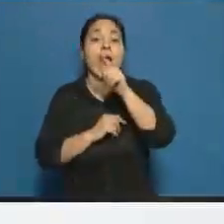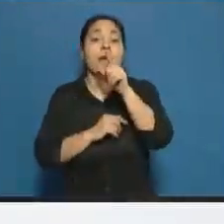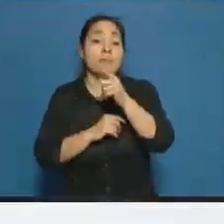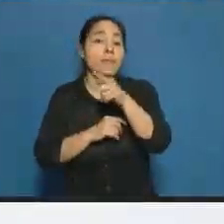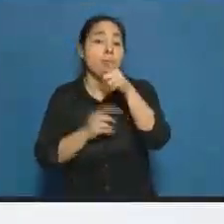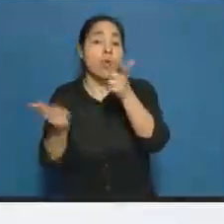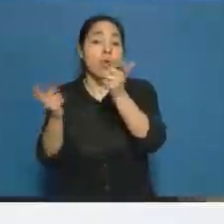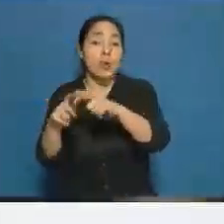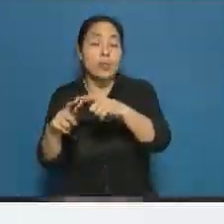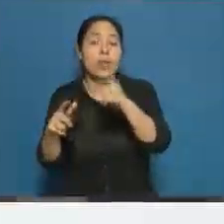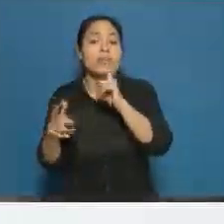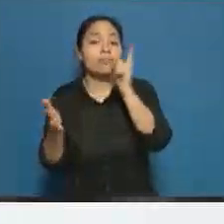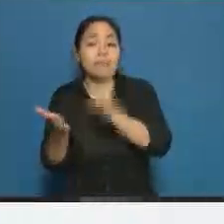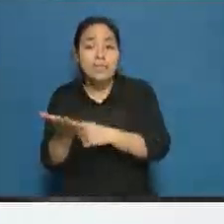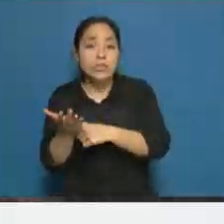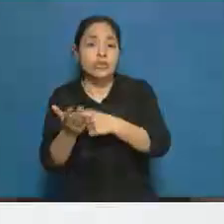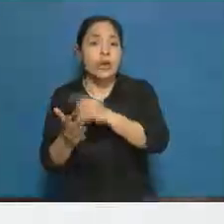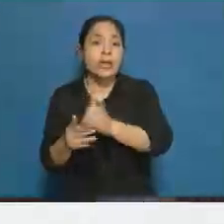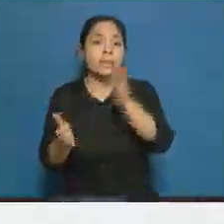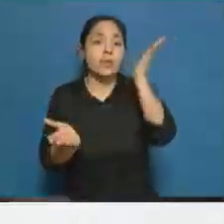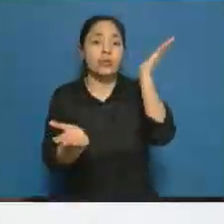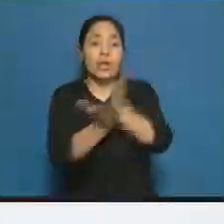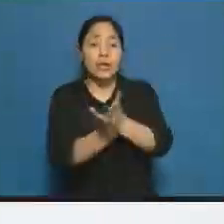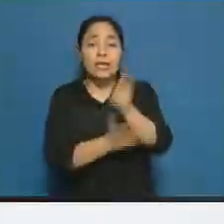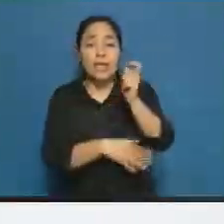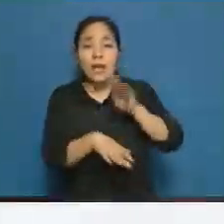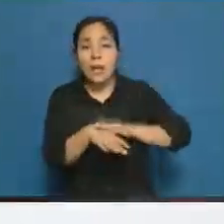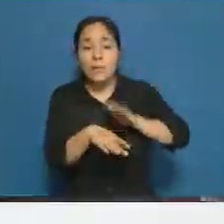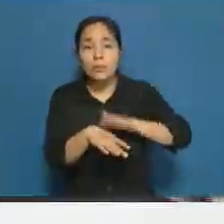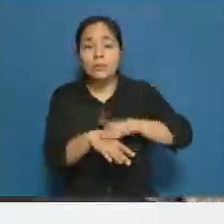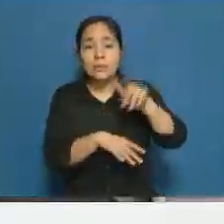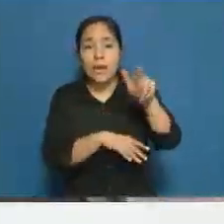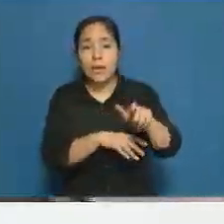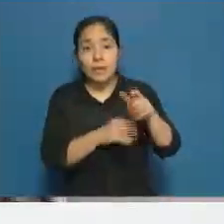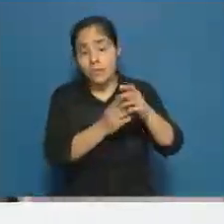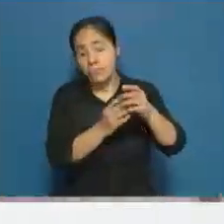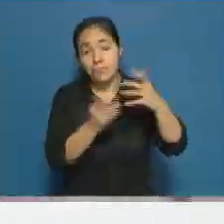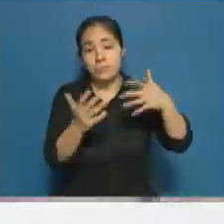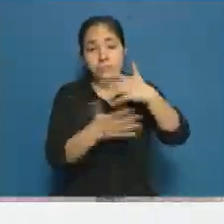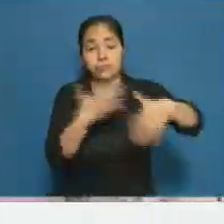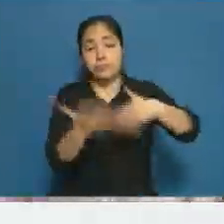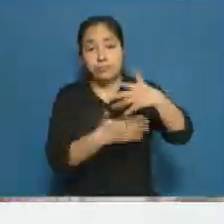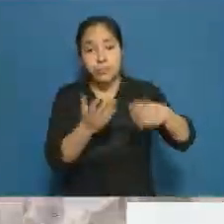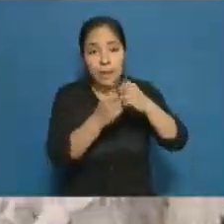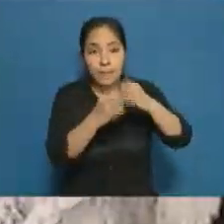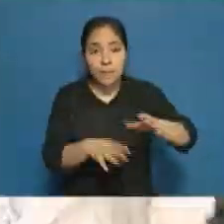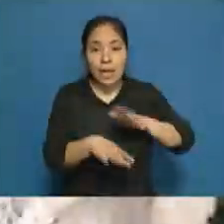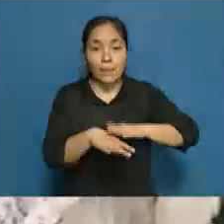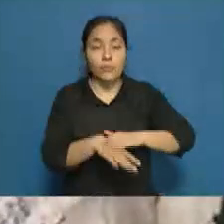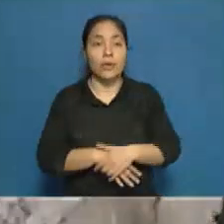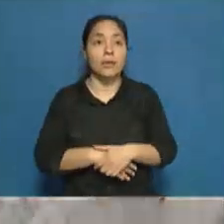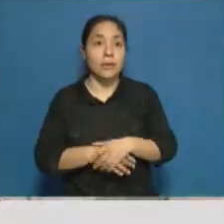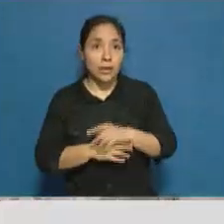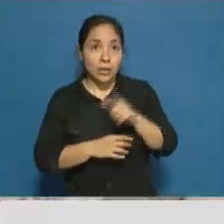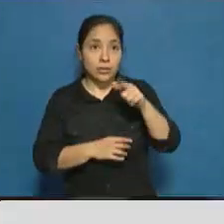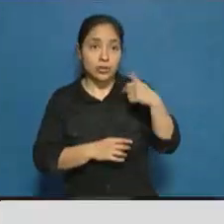tomó cartas en el asunto y fue sancionada la persona que participó iniciando los incidentes. Legalmente, tengo